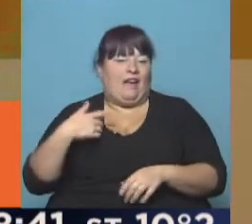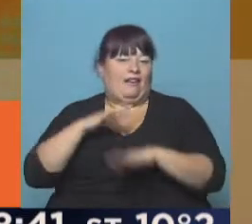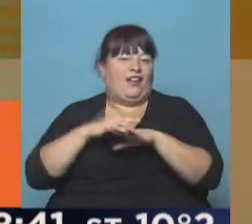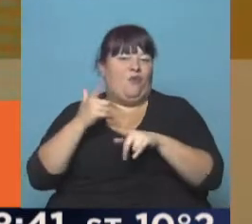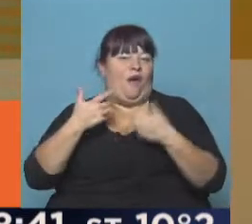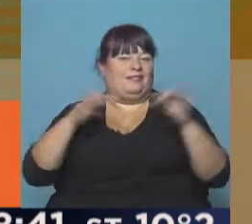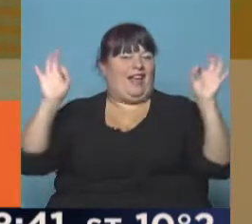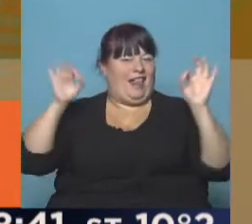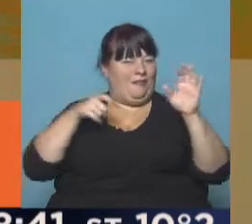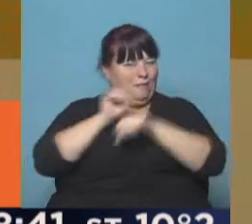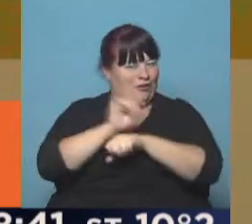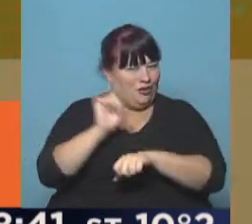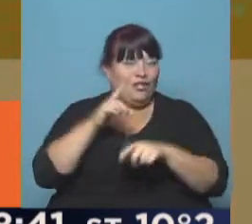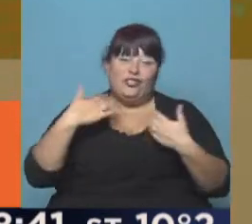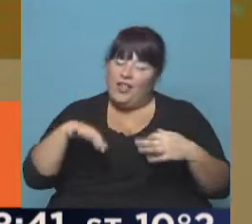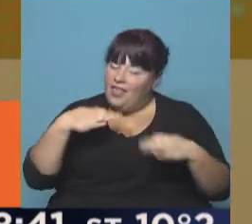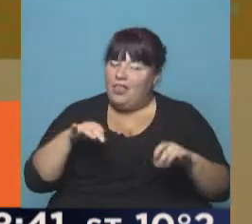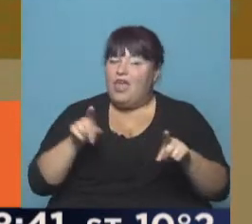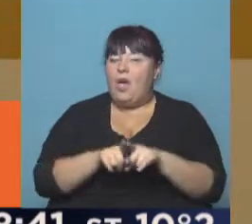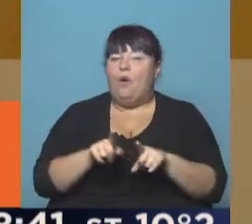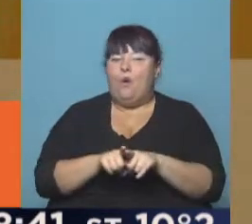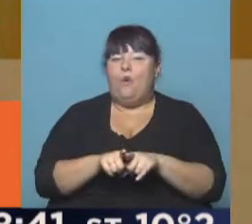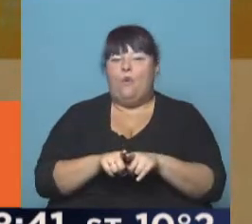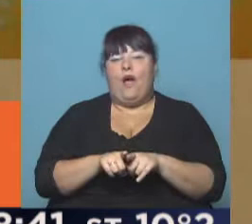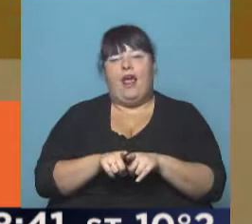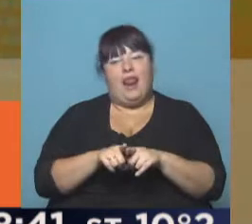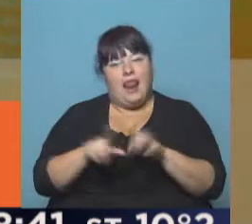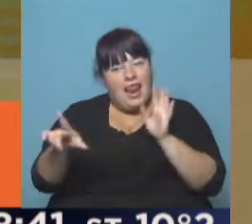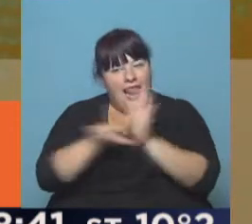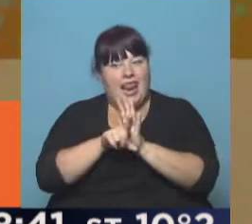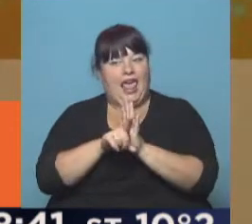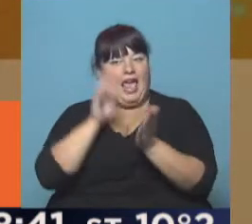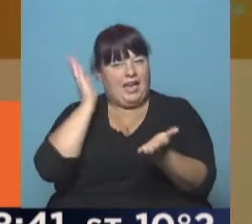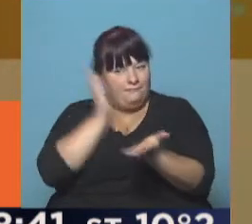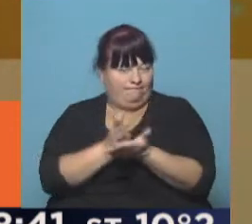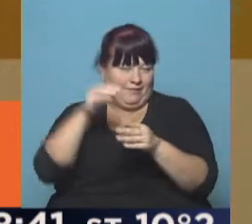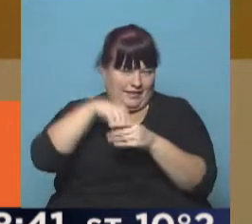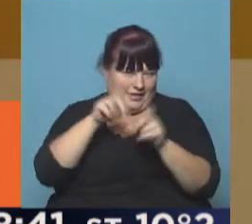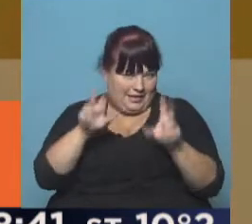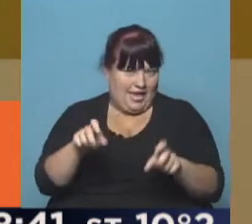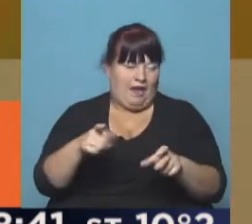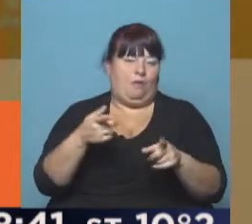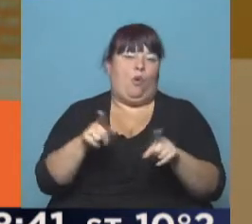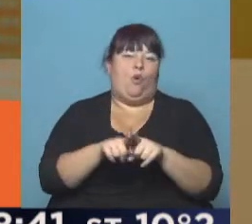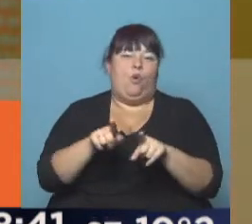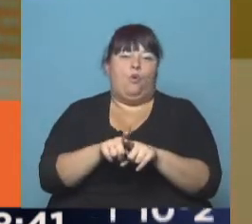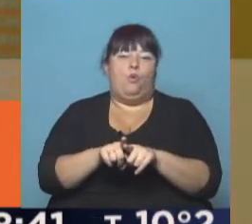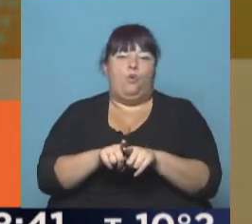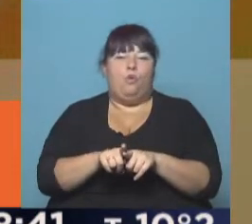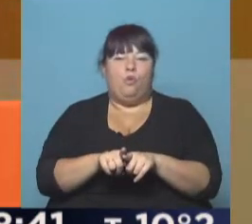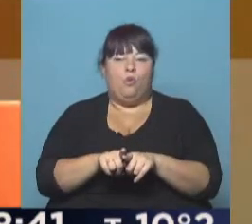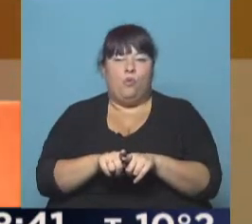por lo tanto tiene que haber una una ley que lo contenga digamos una